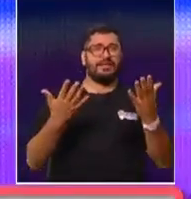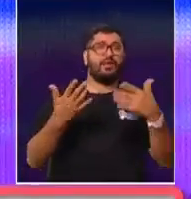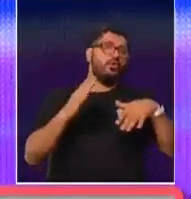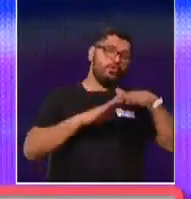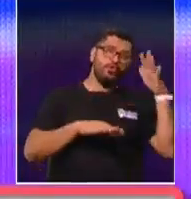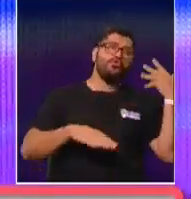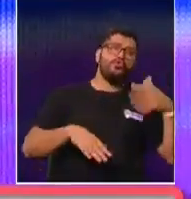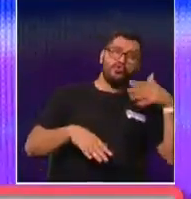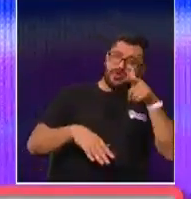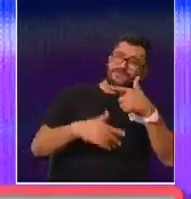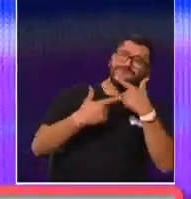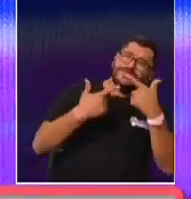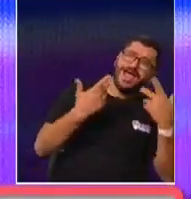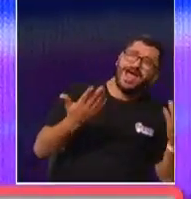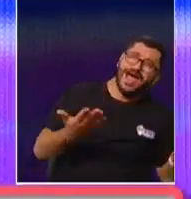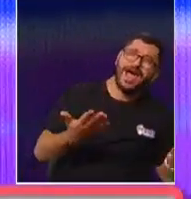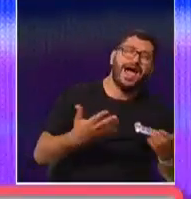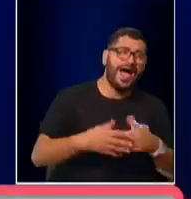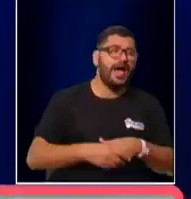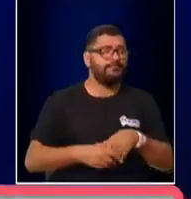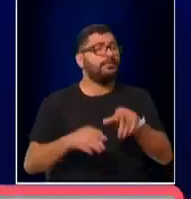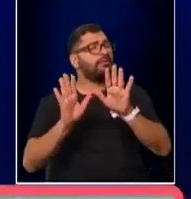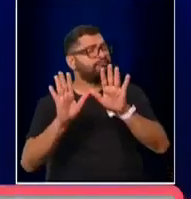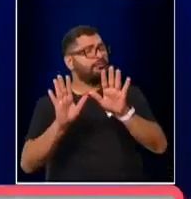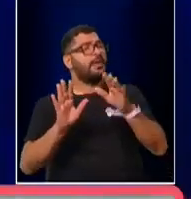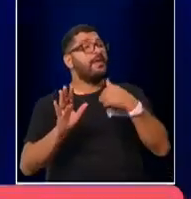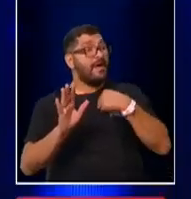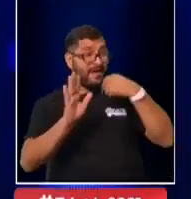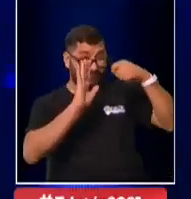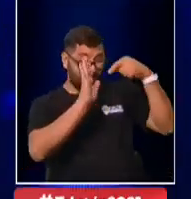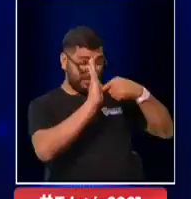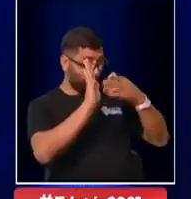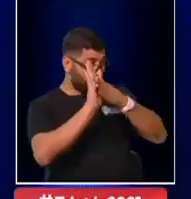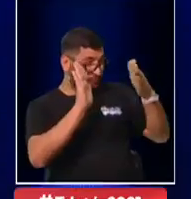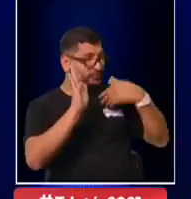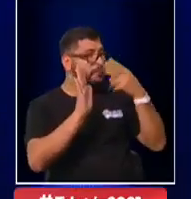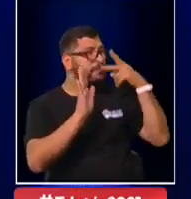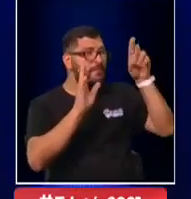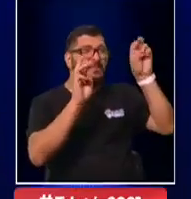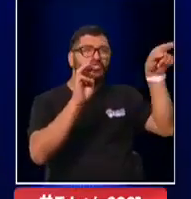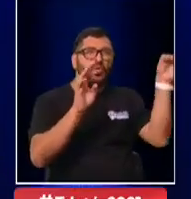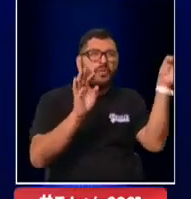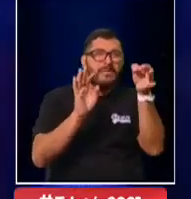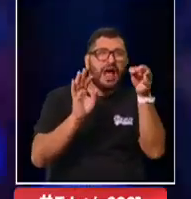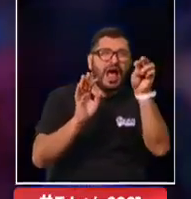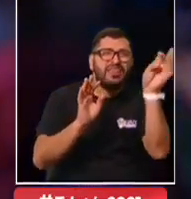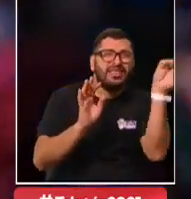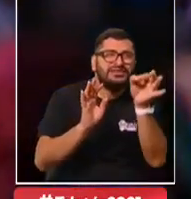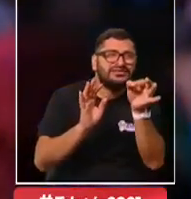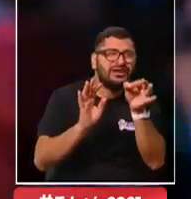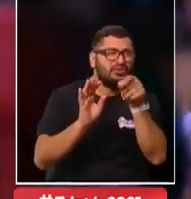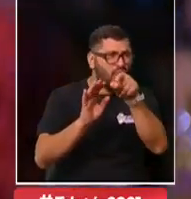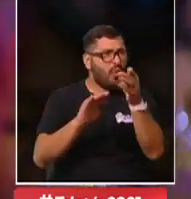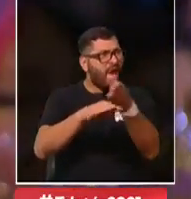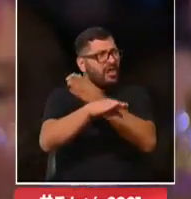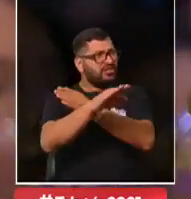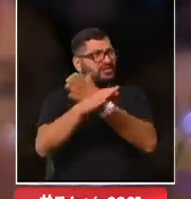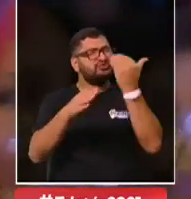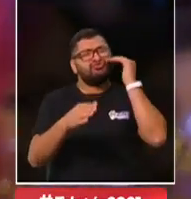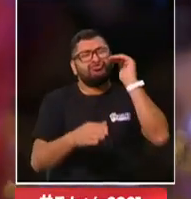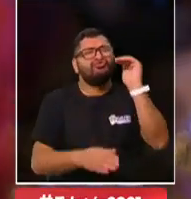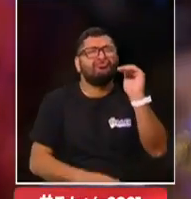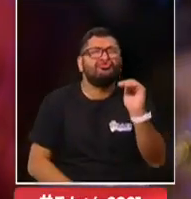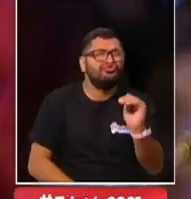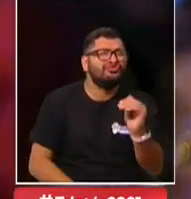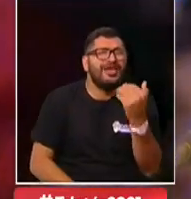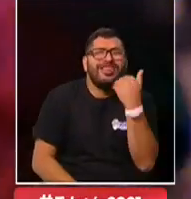digo. Veíamos ahí en la nota de tu mamá, decía, lo conversamos al principio, que era una niña tímida, que andaba